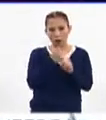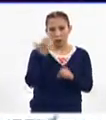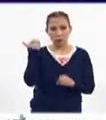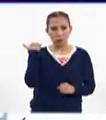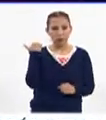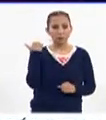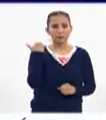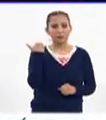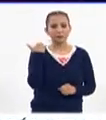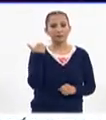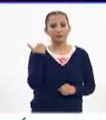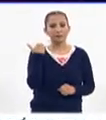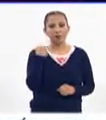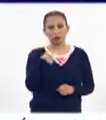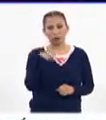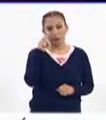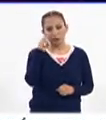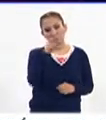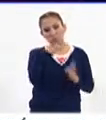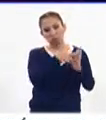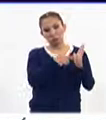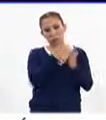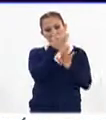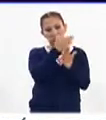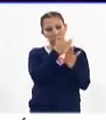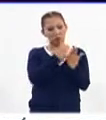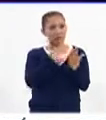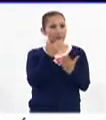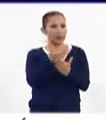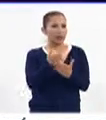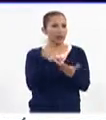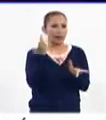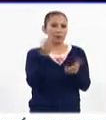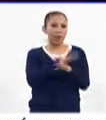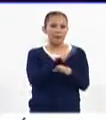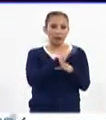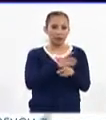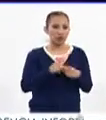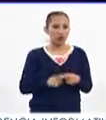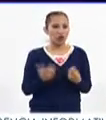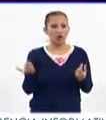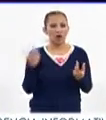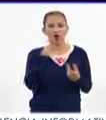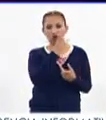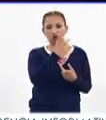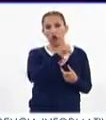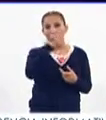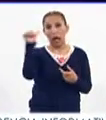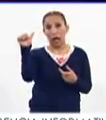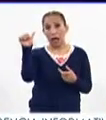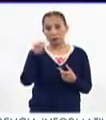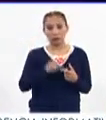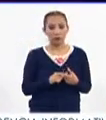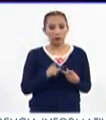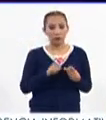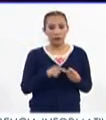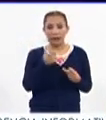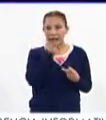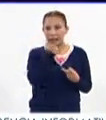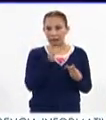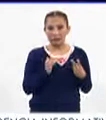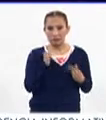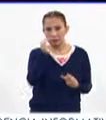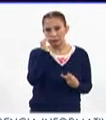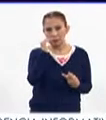pasado. Entonces yo chequé los requisitos, me pedían cierto promedio, sí, mayor a 8, el nivel de